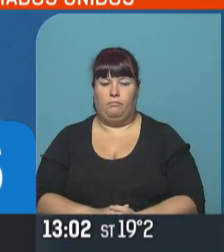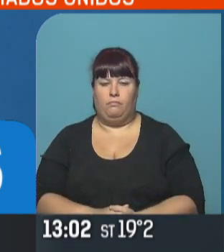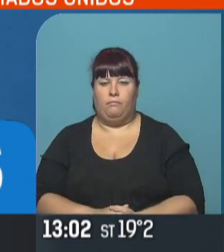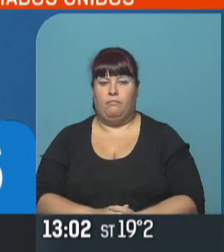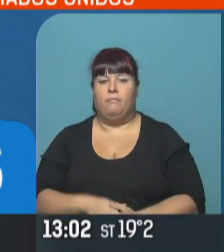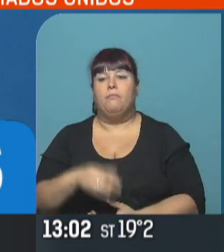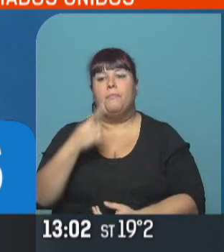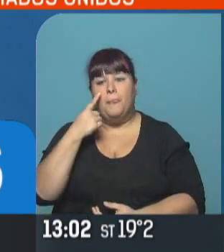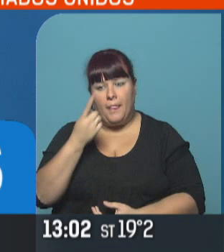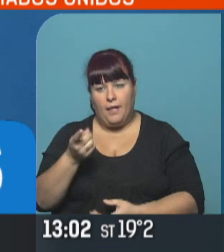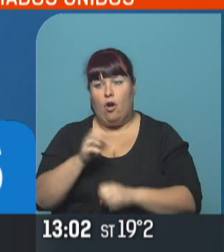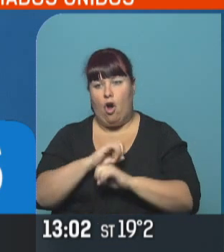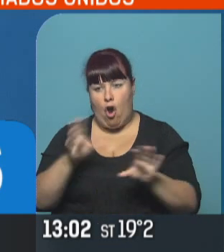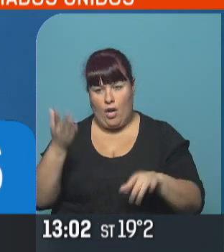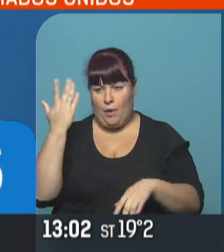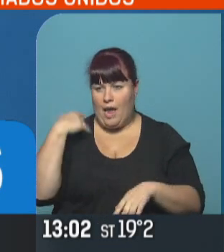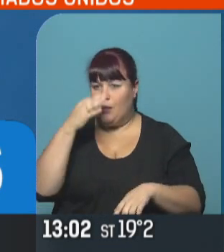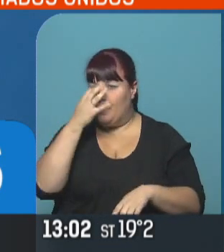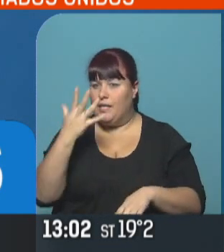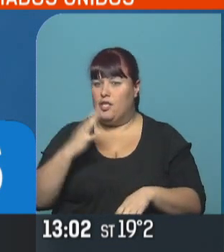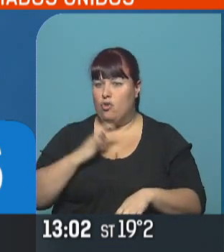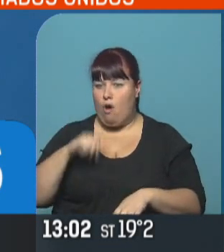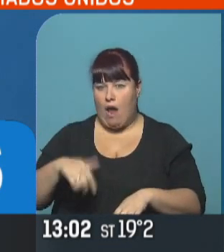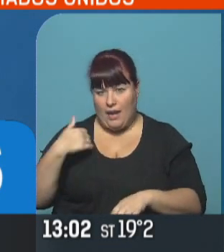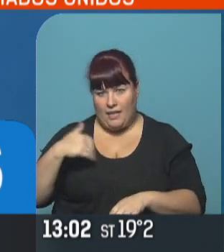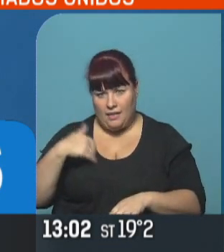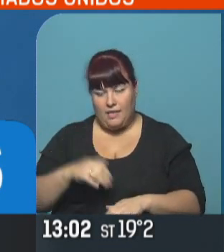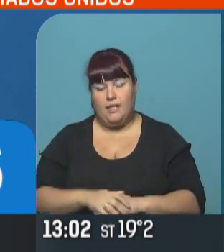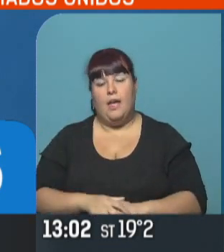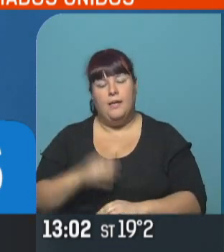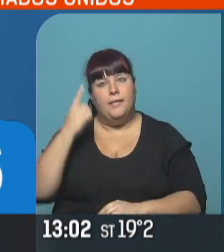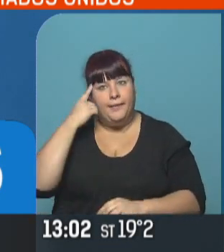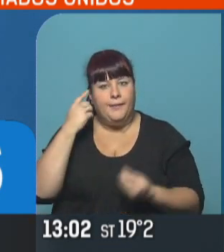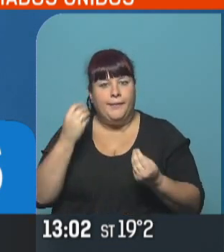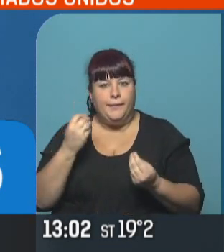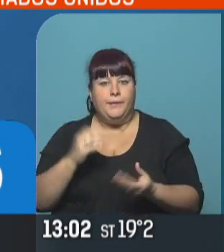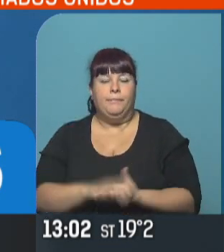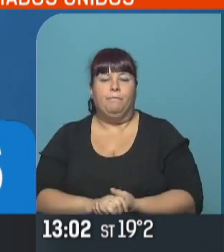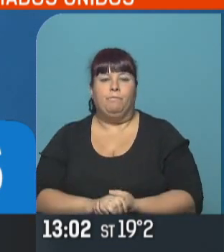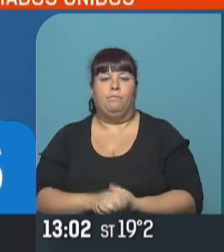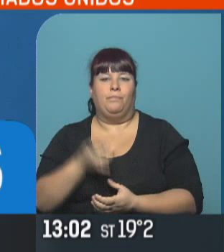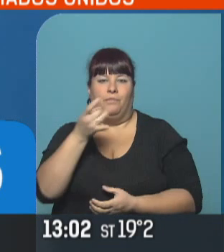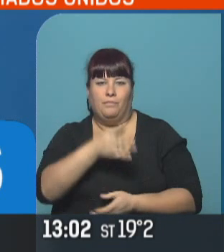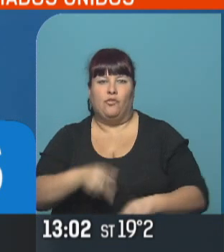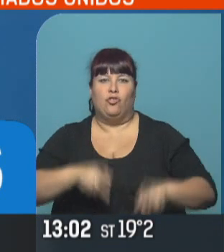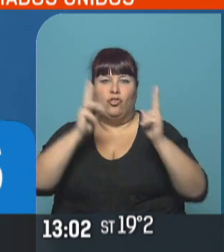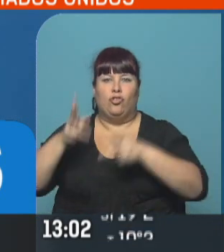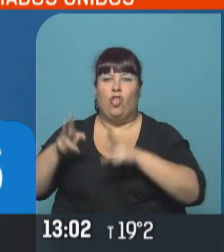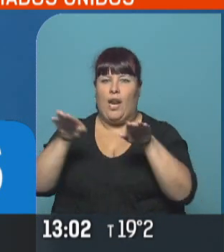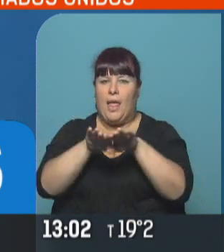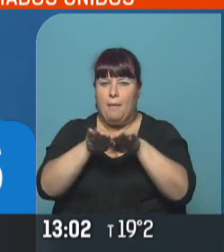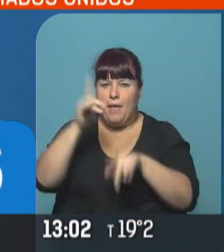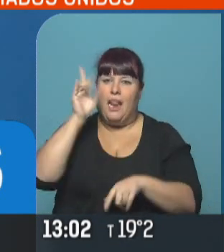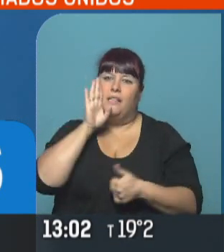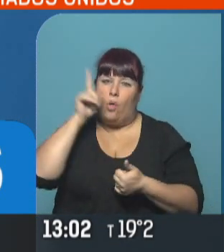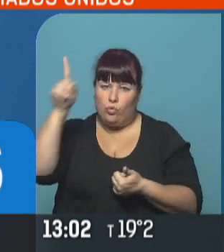Ver la tragedia que sucedió aquí hace 25 años en Argentina, pensar el ataque de las Torres Gemelas en